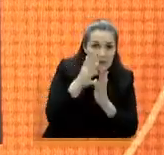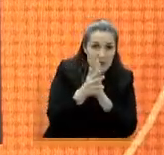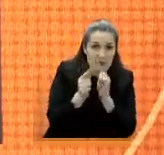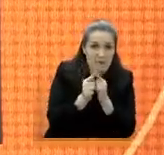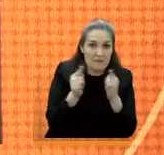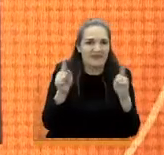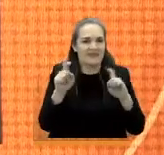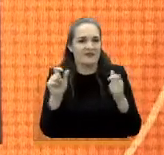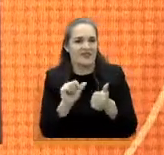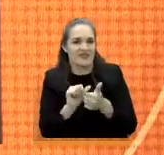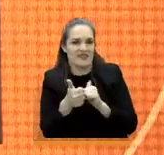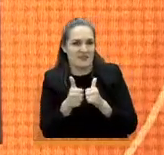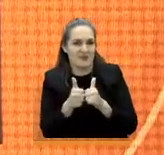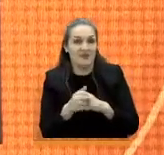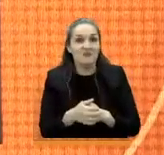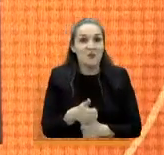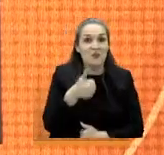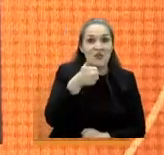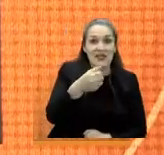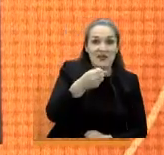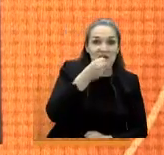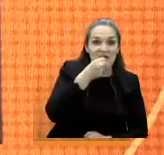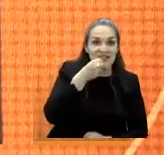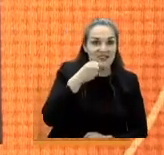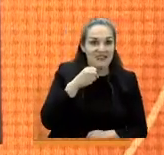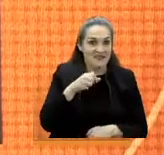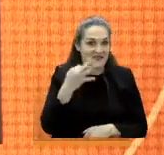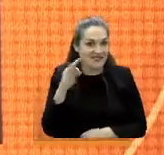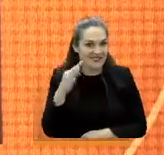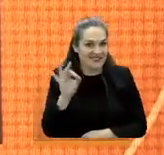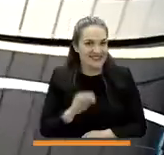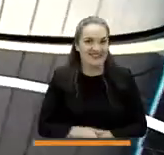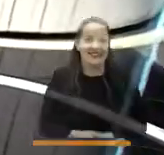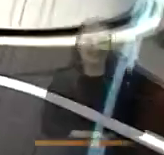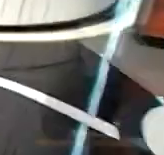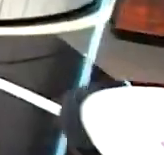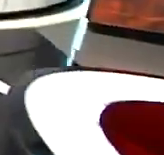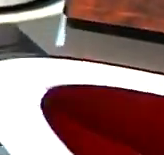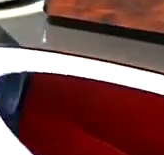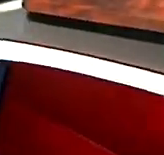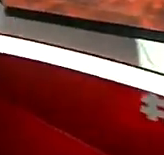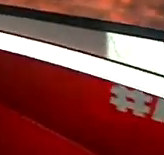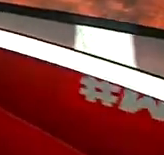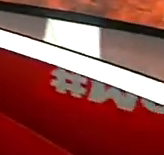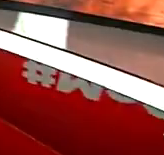los deportes y buenas noticias con el Tour de Francia.